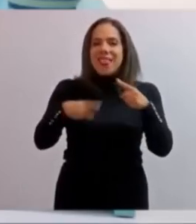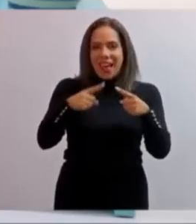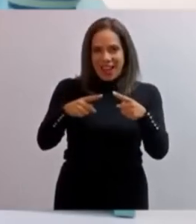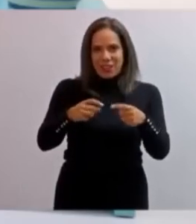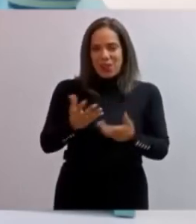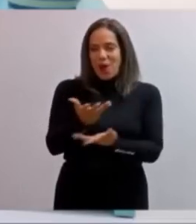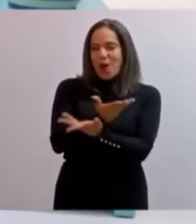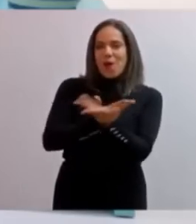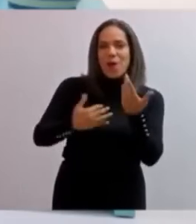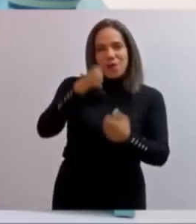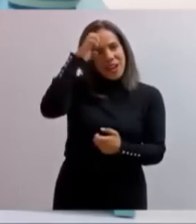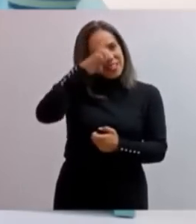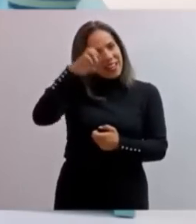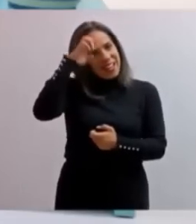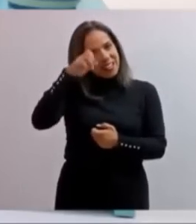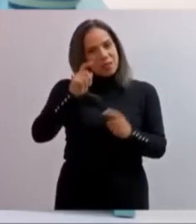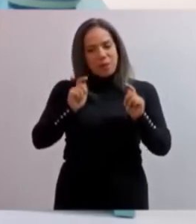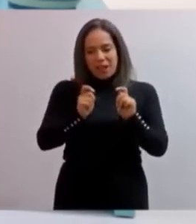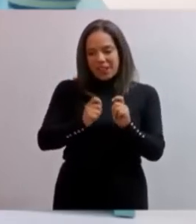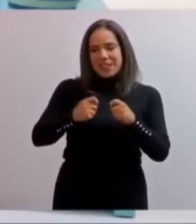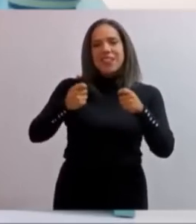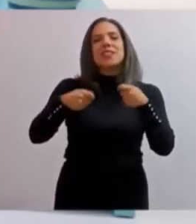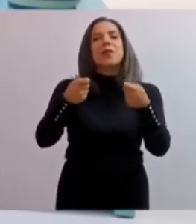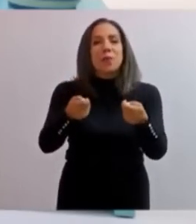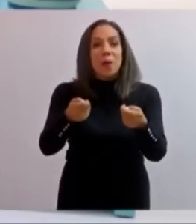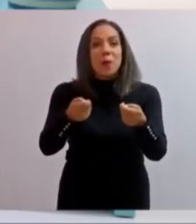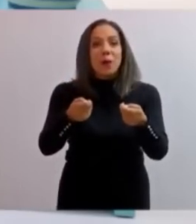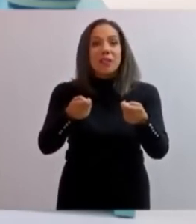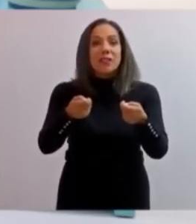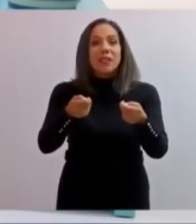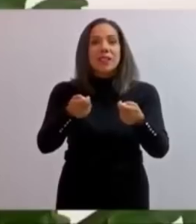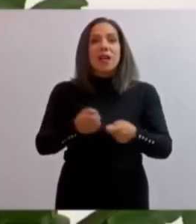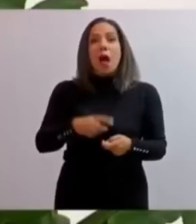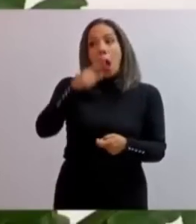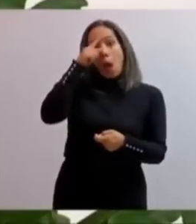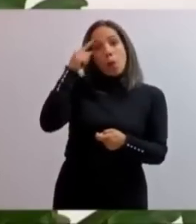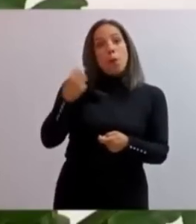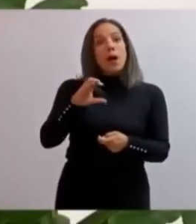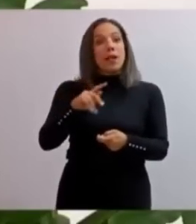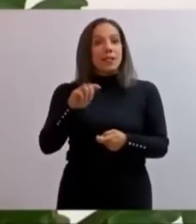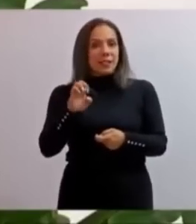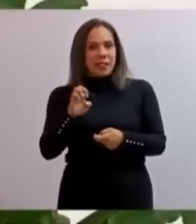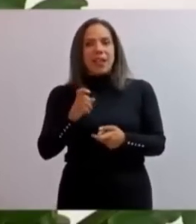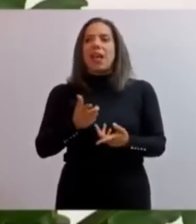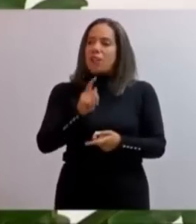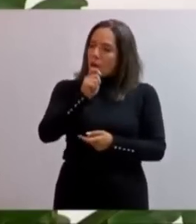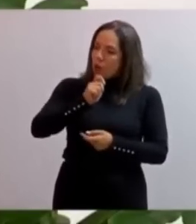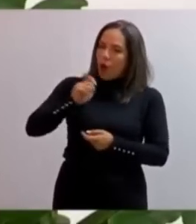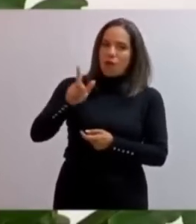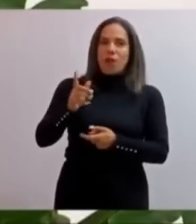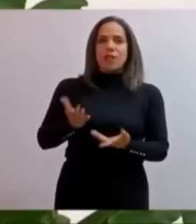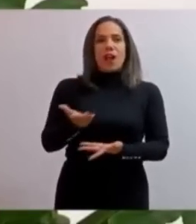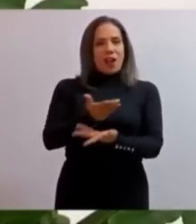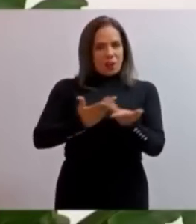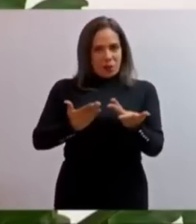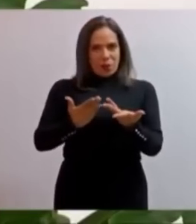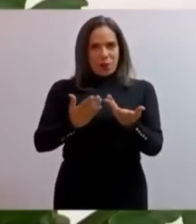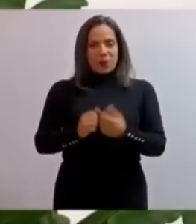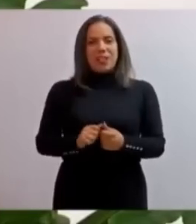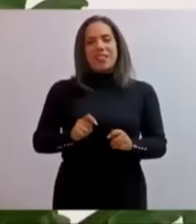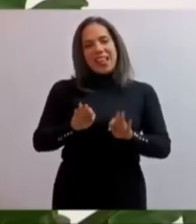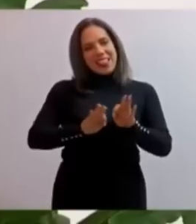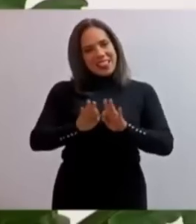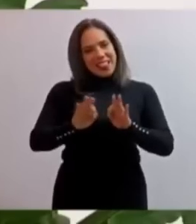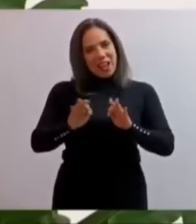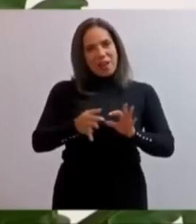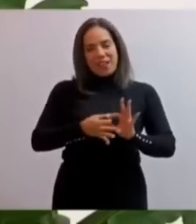propuestas para consolidar a los consejos técnicos escolares como comunidades de profesionales que aprenden y trabajan